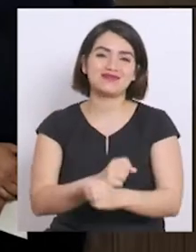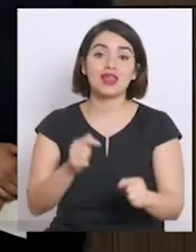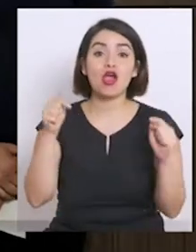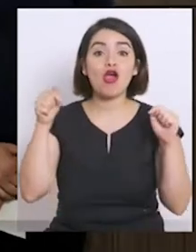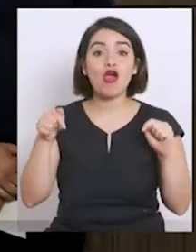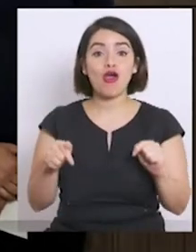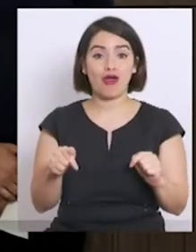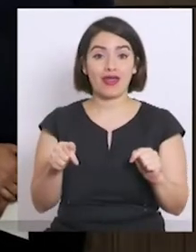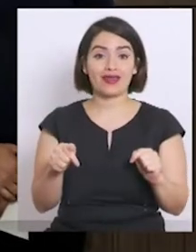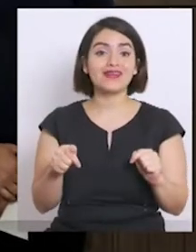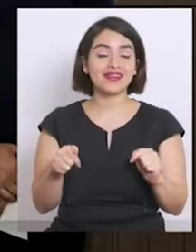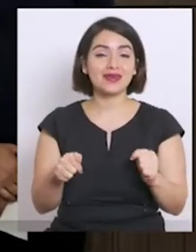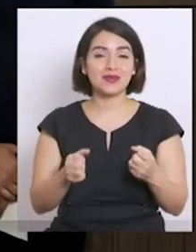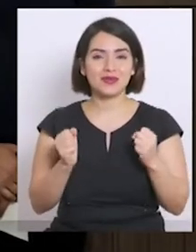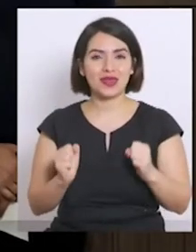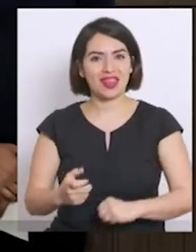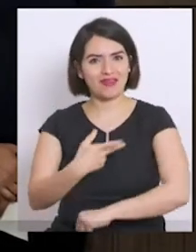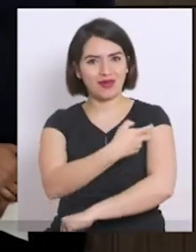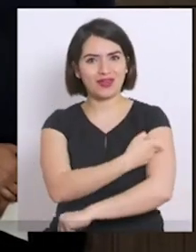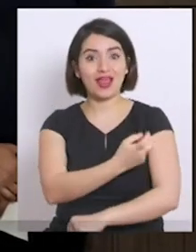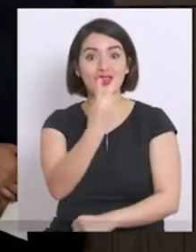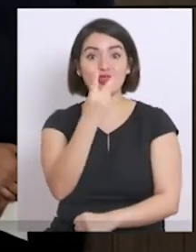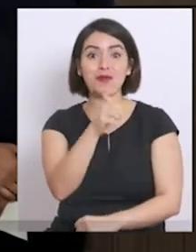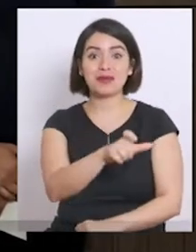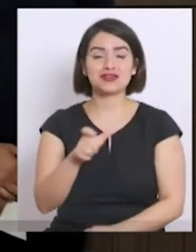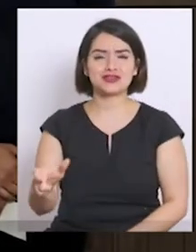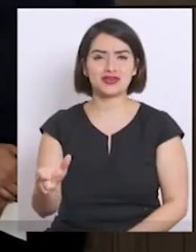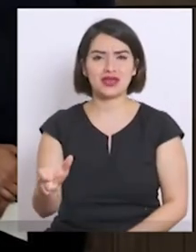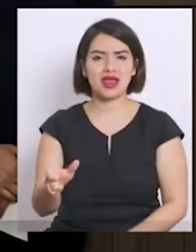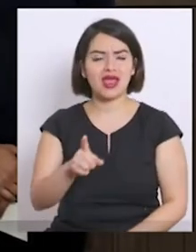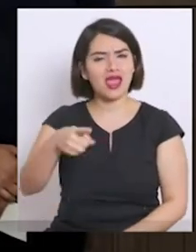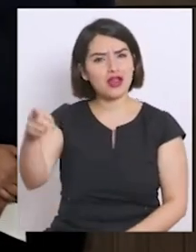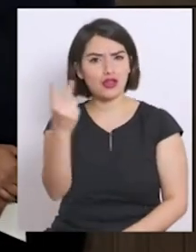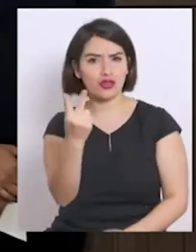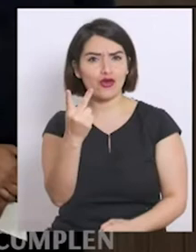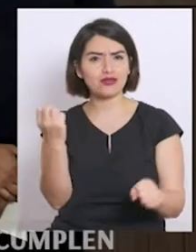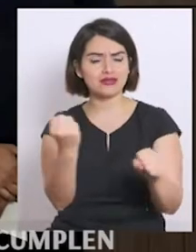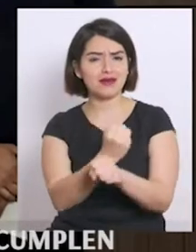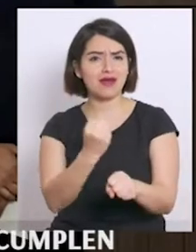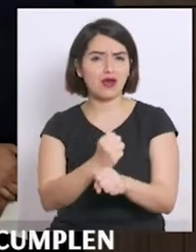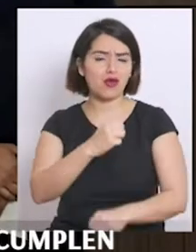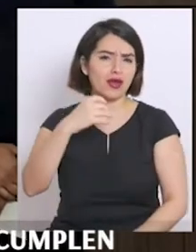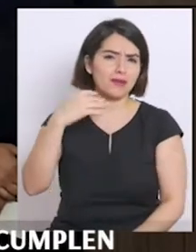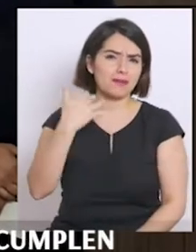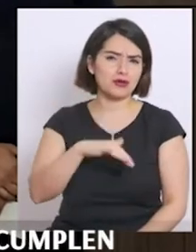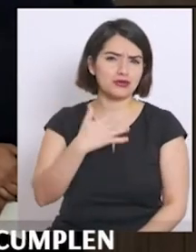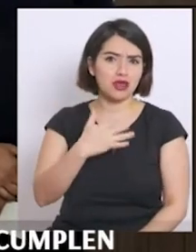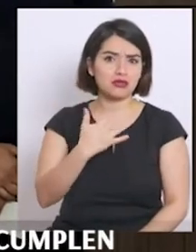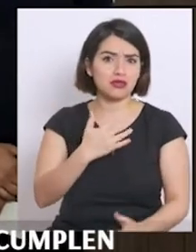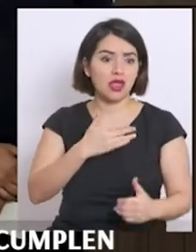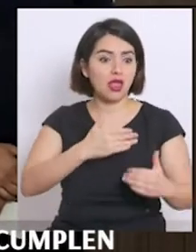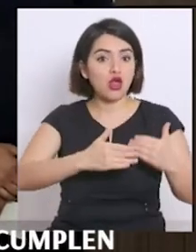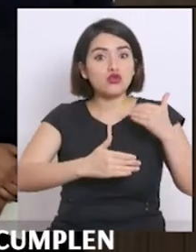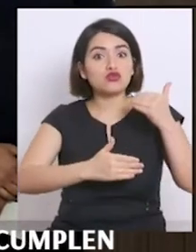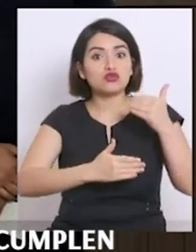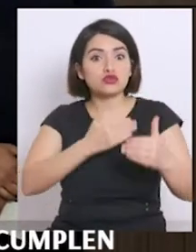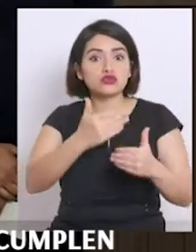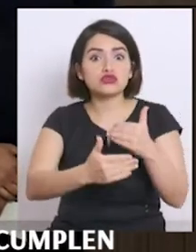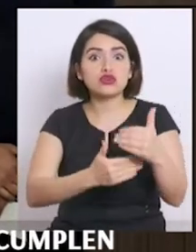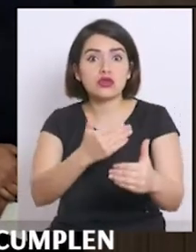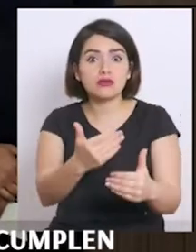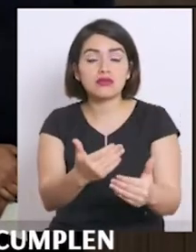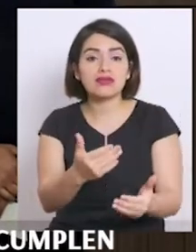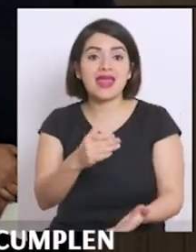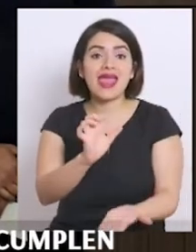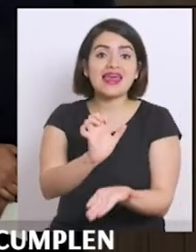hubiéramos podido vacunar a dos personas que cumplen funciones esenciales para el buen, para la buena marcha